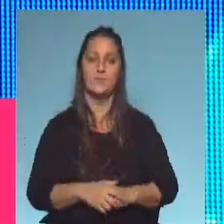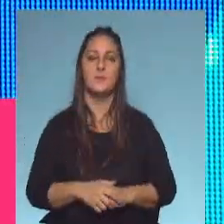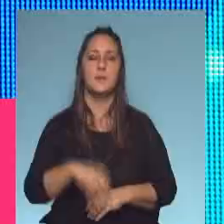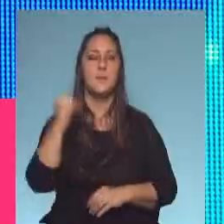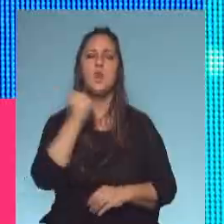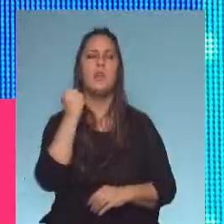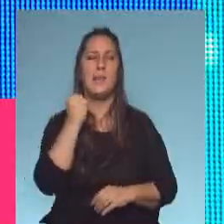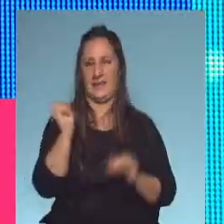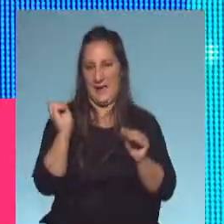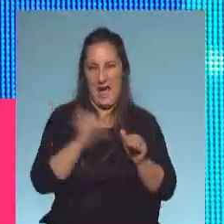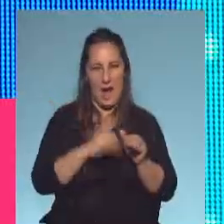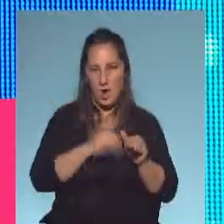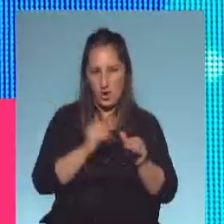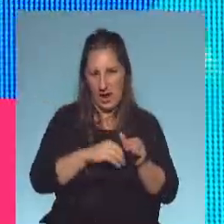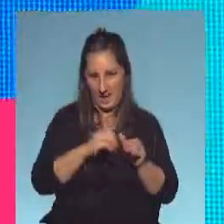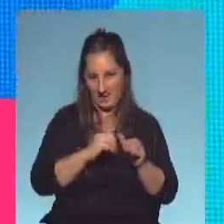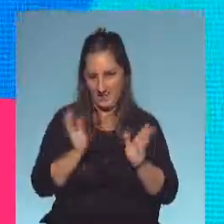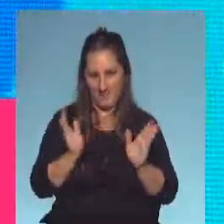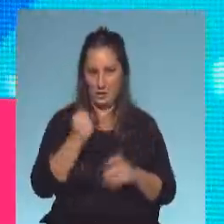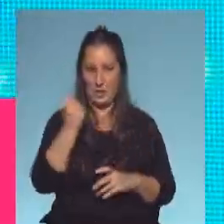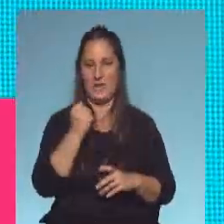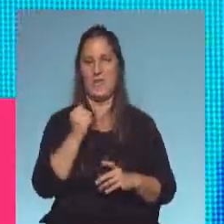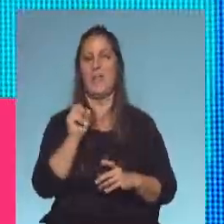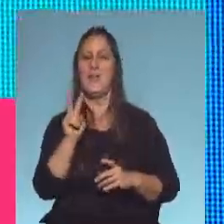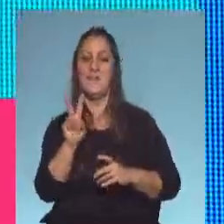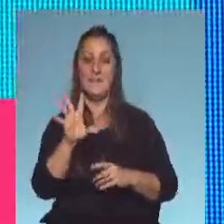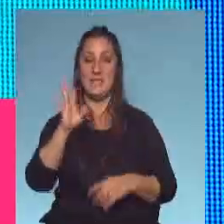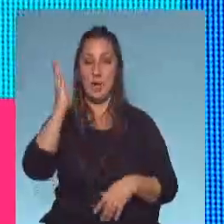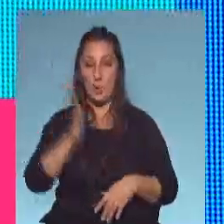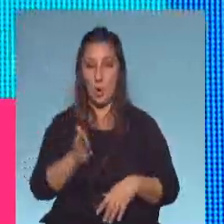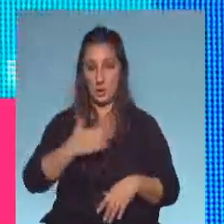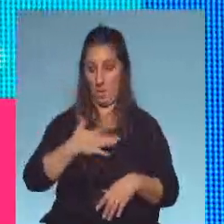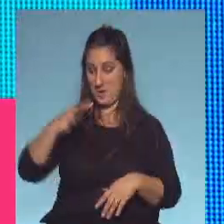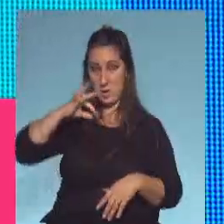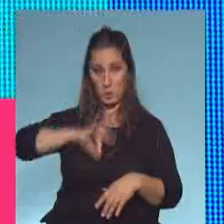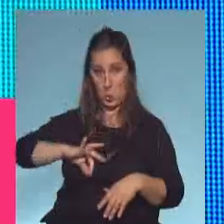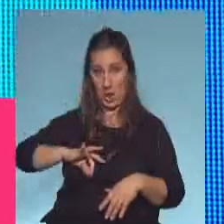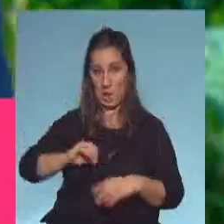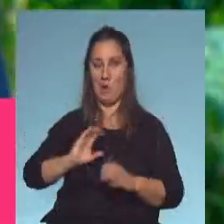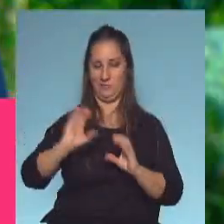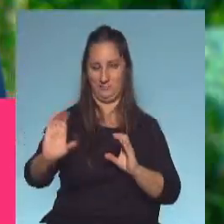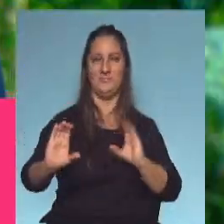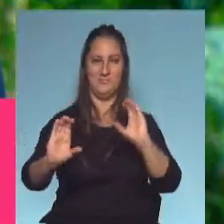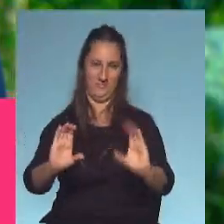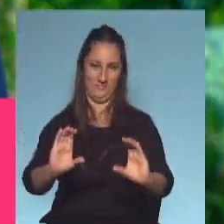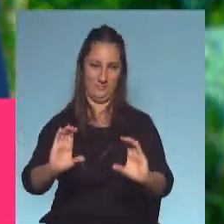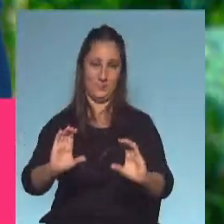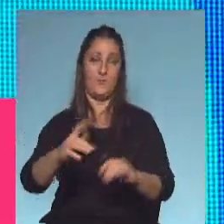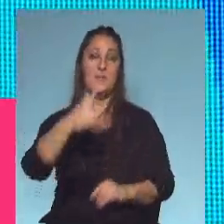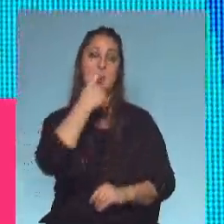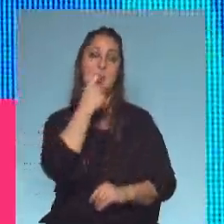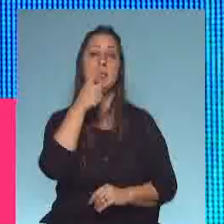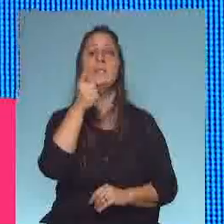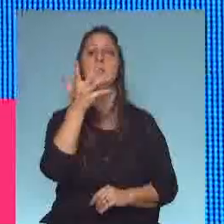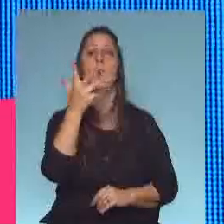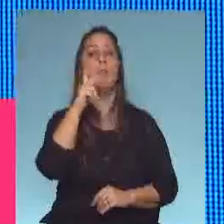es ahorrar para poder, digo, destinar un 25% de tu sueldo en esto. De vuelta, si vos ganás